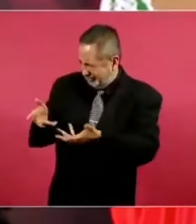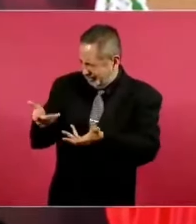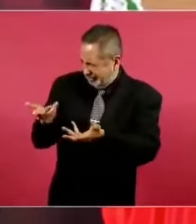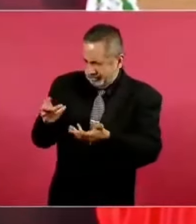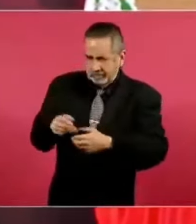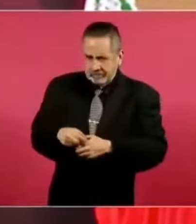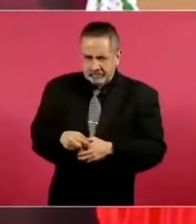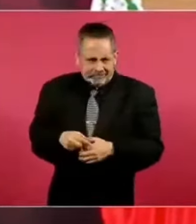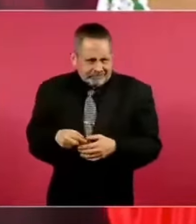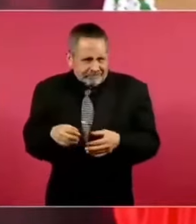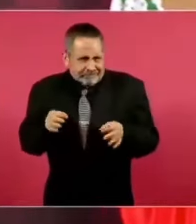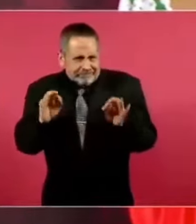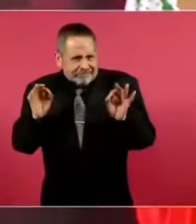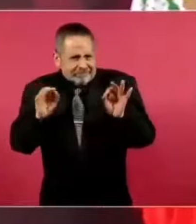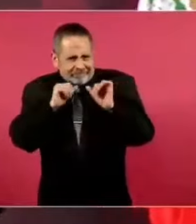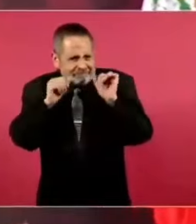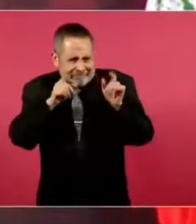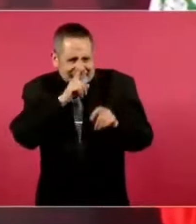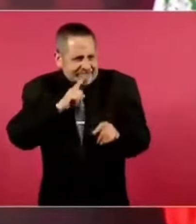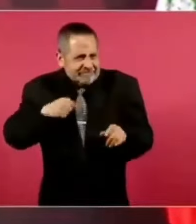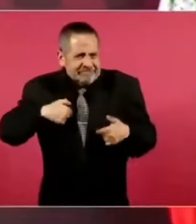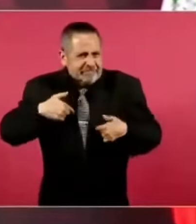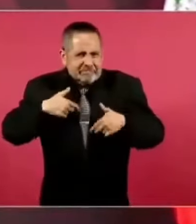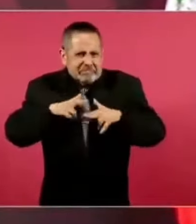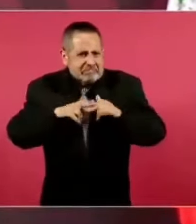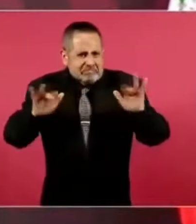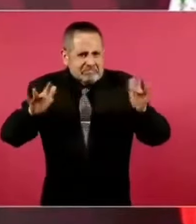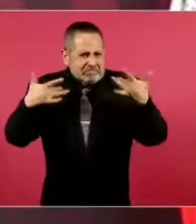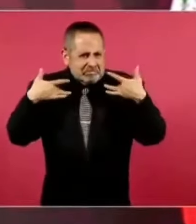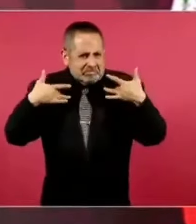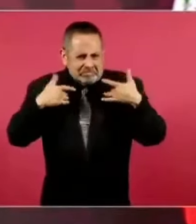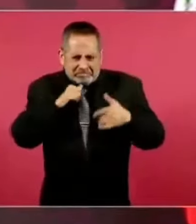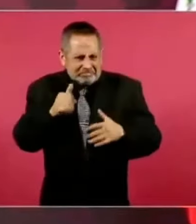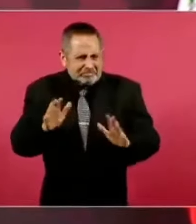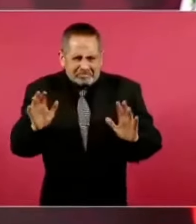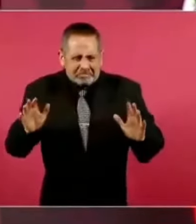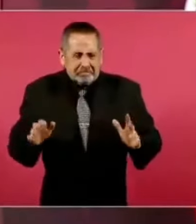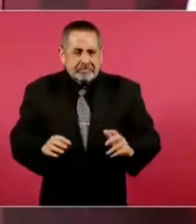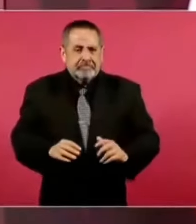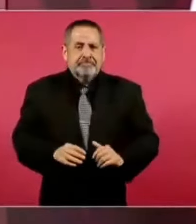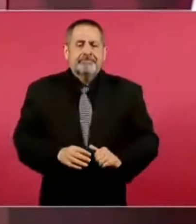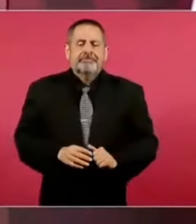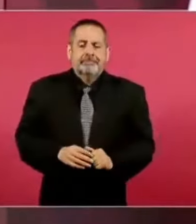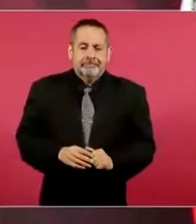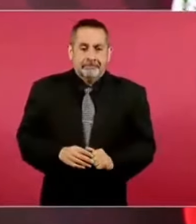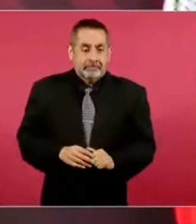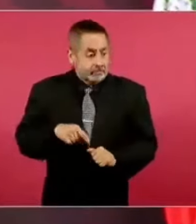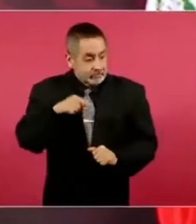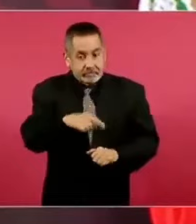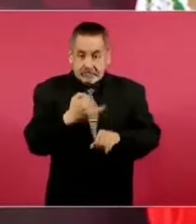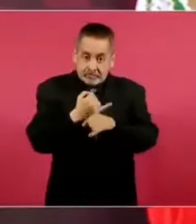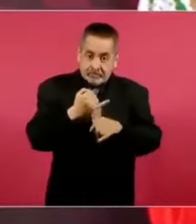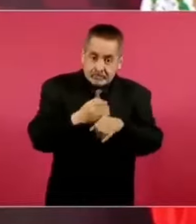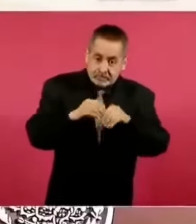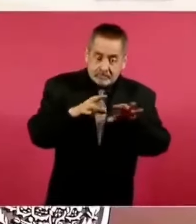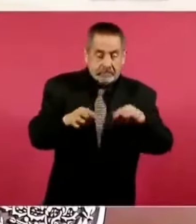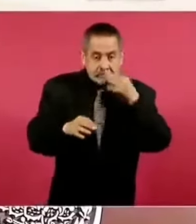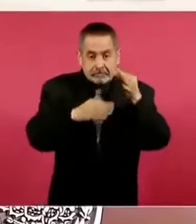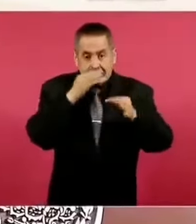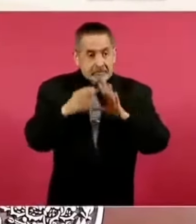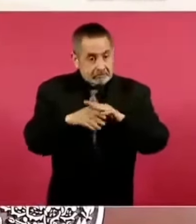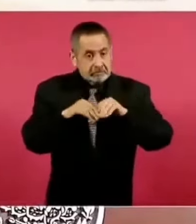López es una mentira Ya está estaba